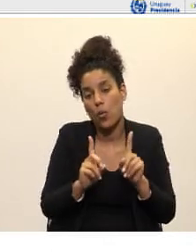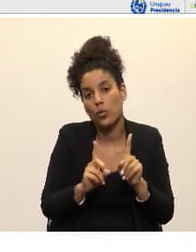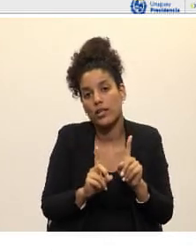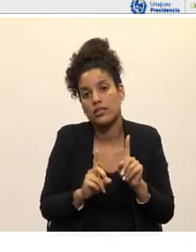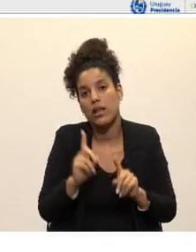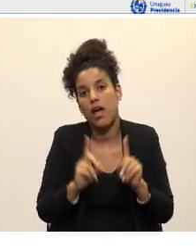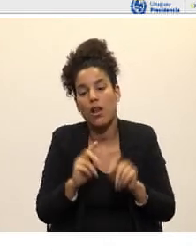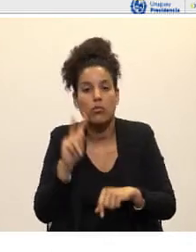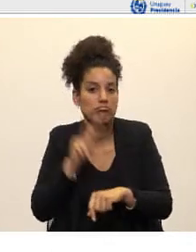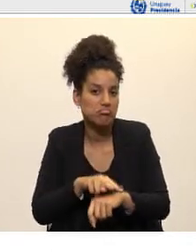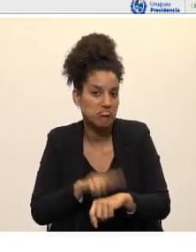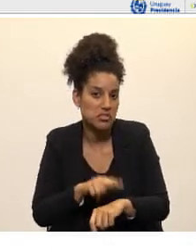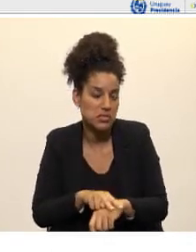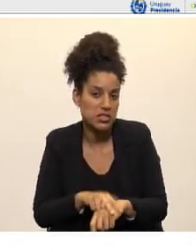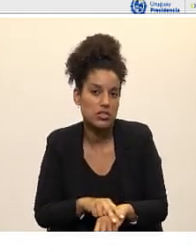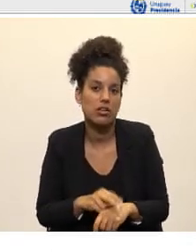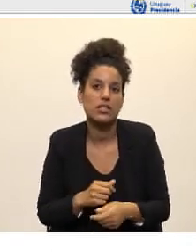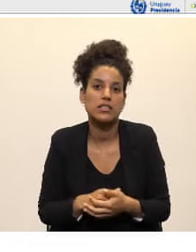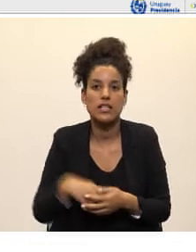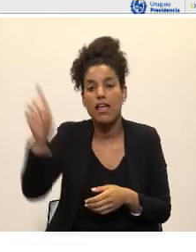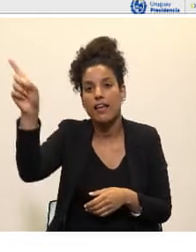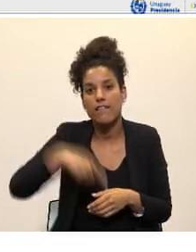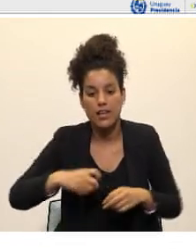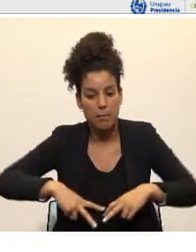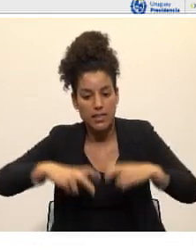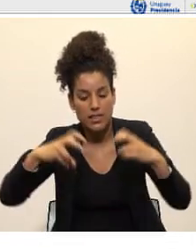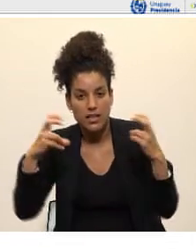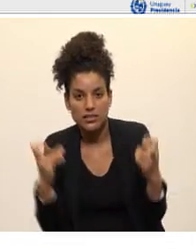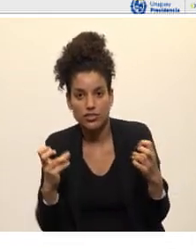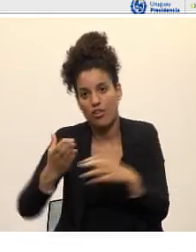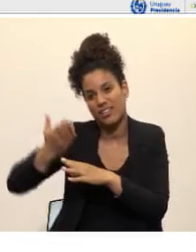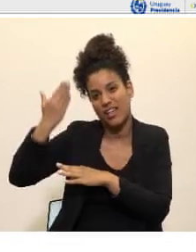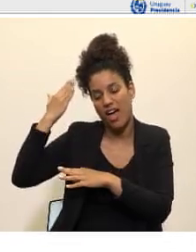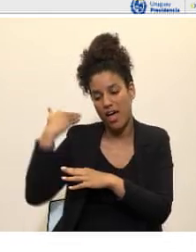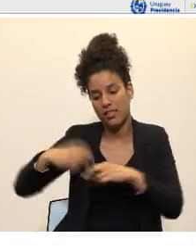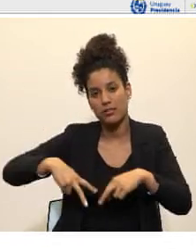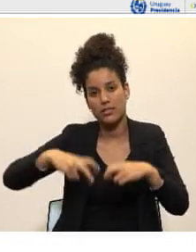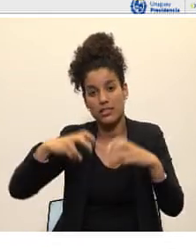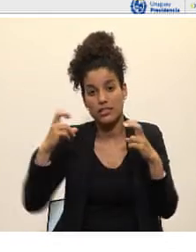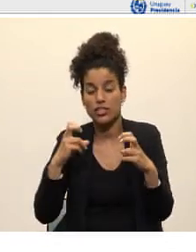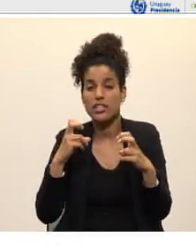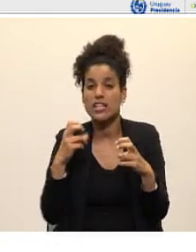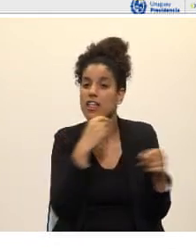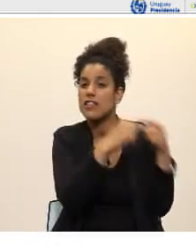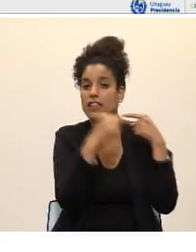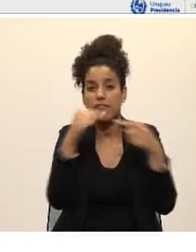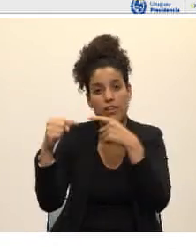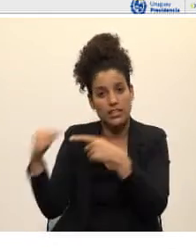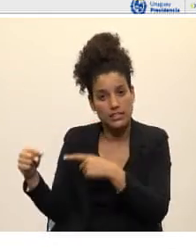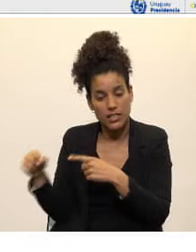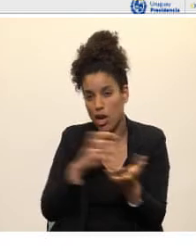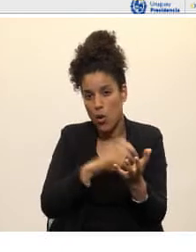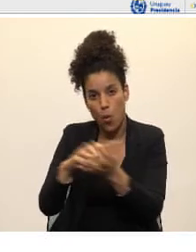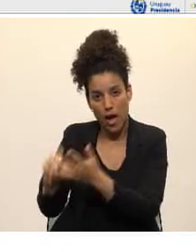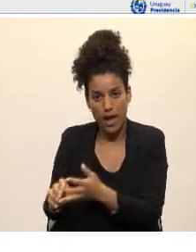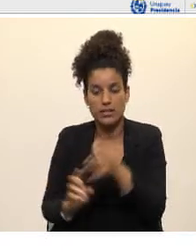algunas pinceladas que provienen de las investigaciones que venimos llevando adelante desde distintos organismos, desde la Universidad